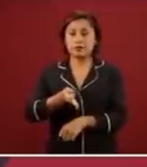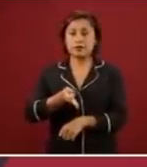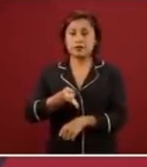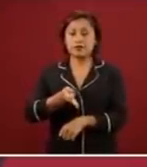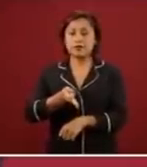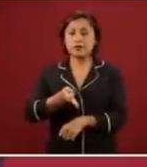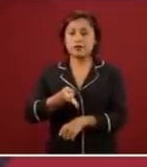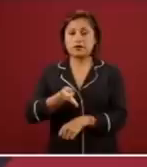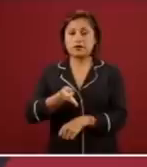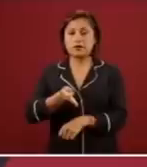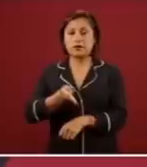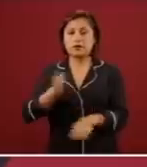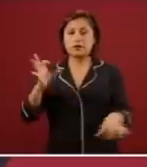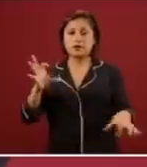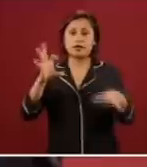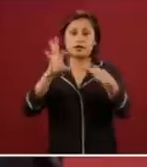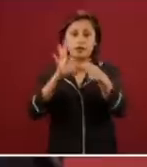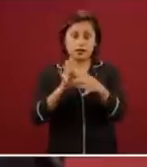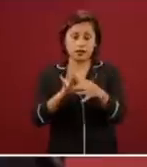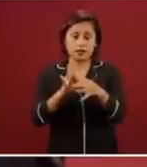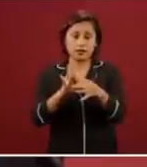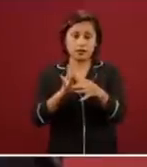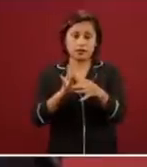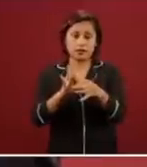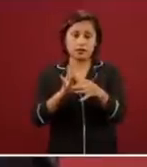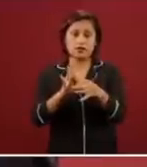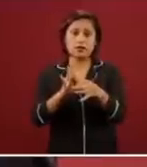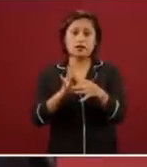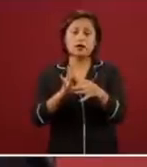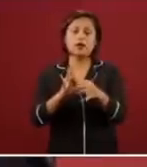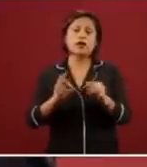adherirse de manera voluntaria.